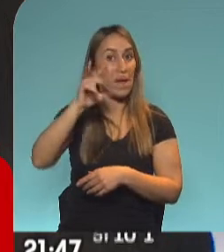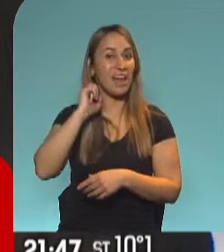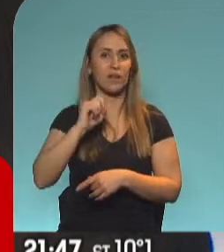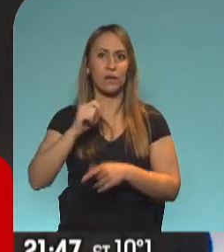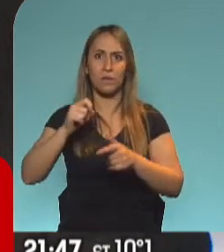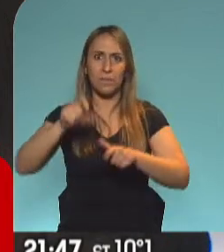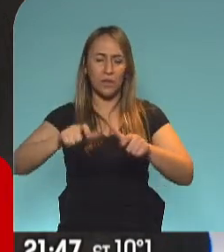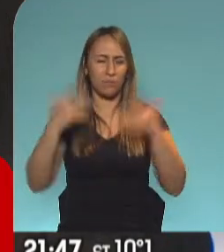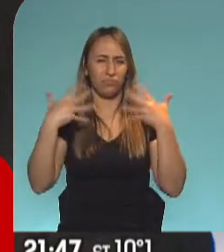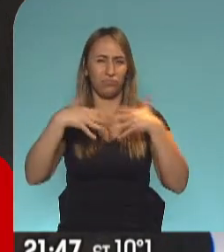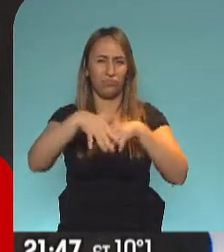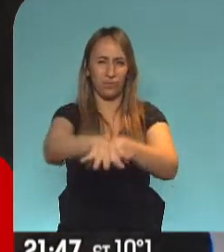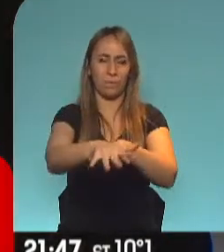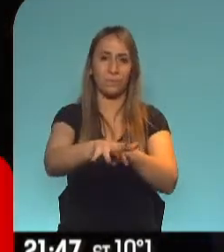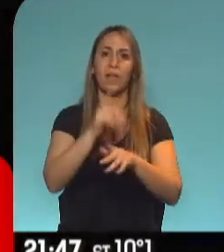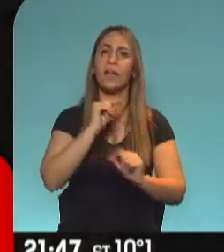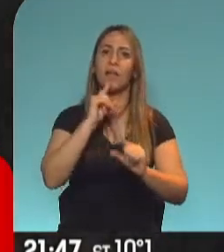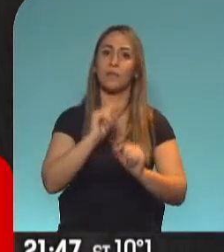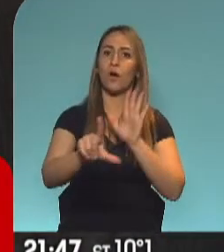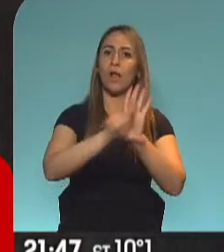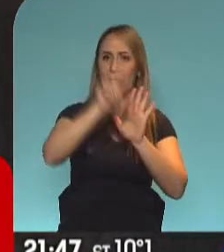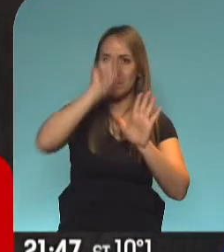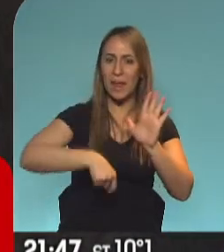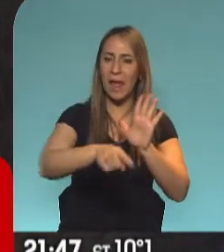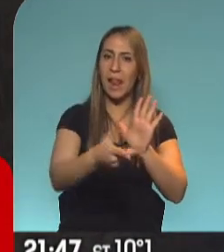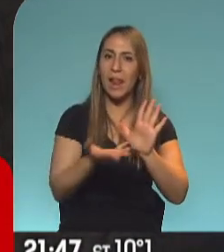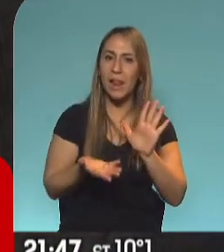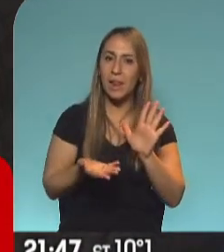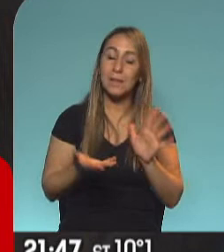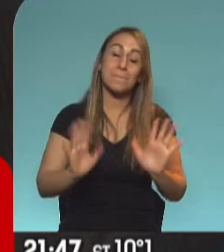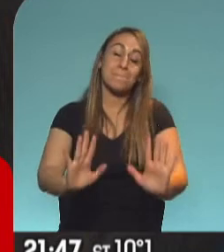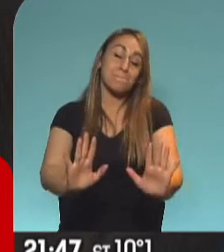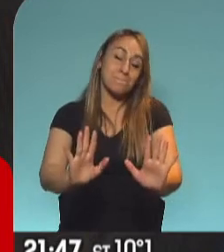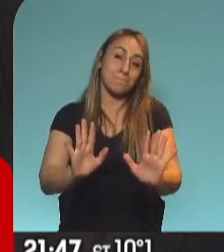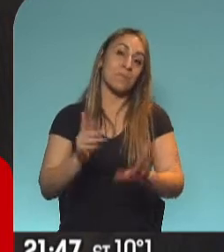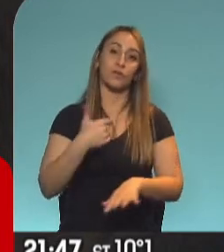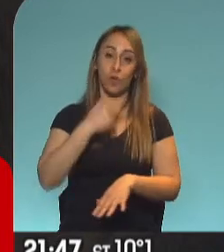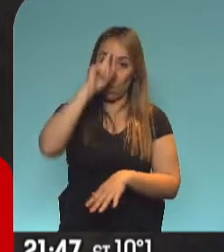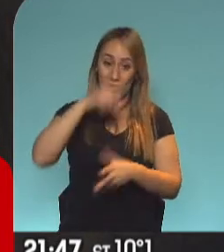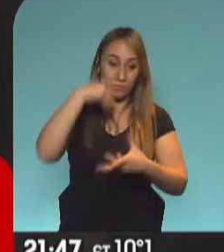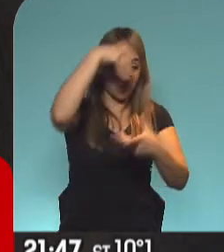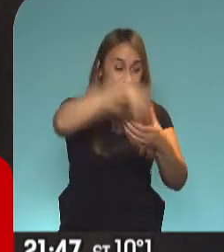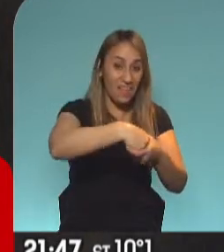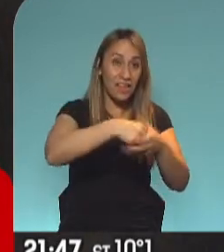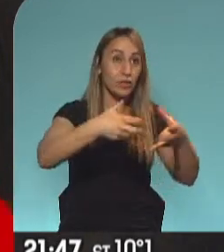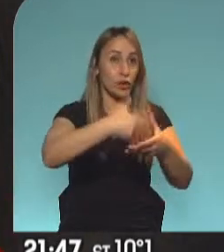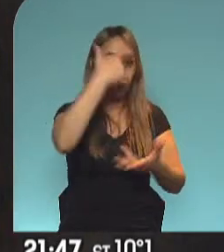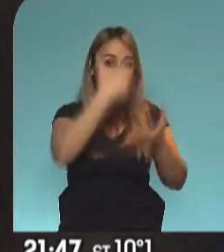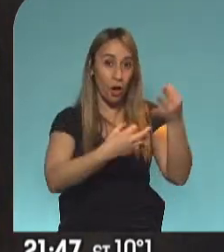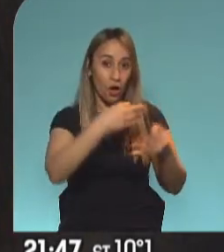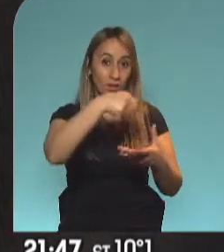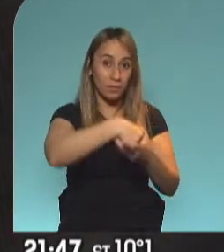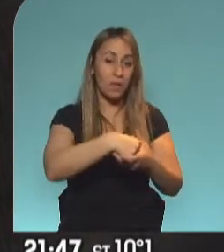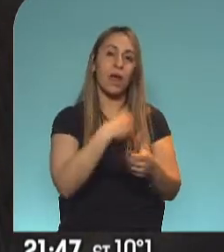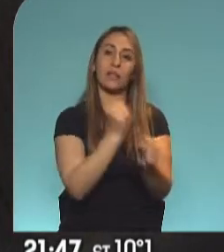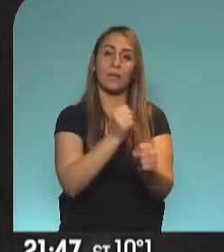realidad esto me parece que no alcanza ni por asomo eso. Yo soy un juez que entré al Consejo de Magistratura para trabajar